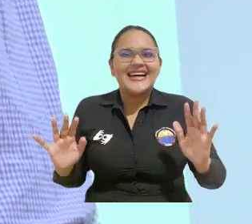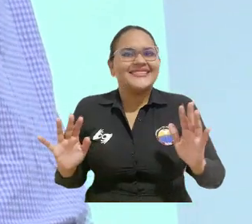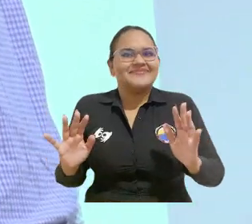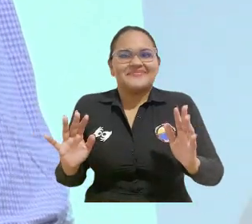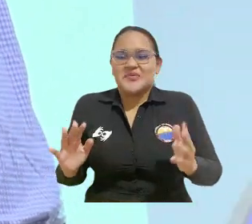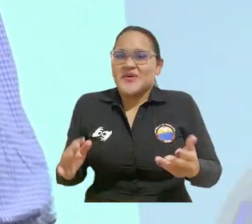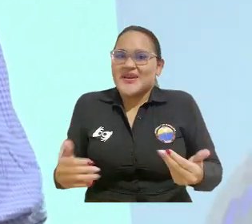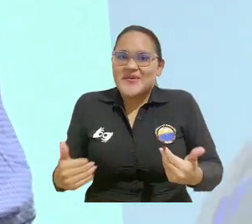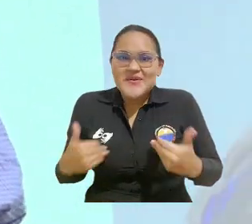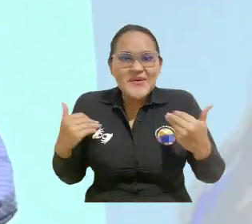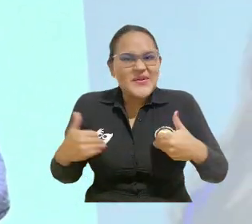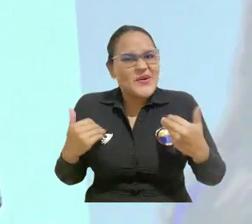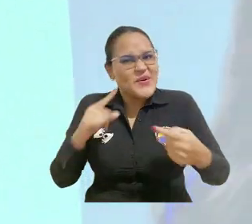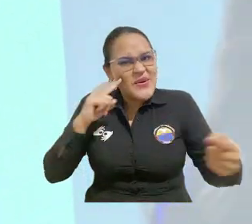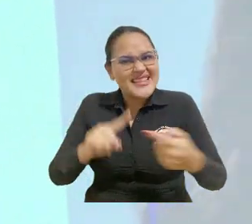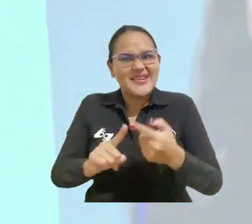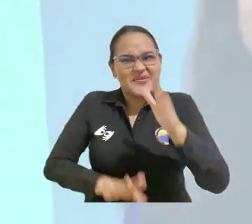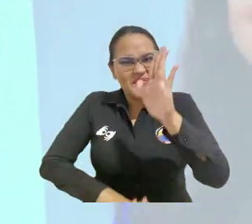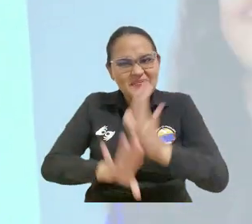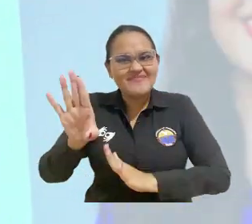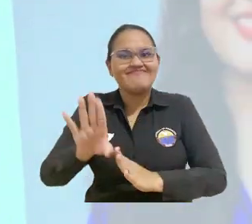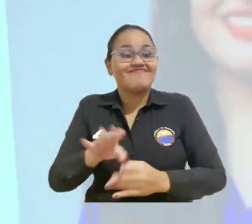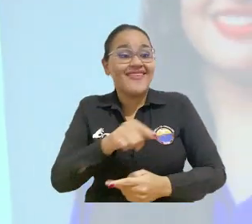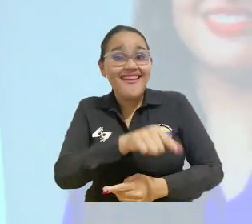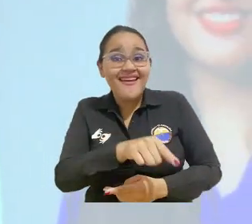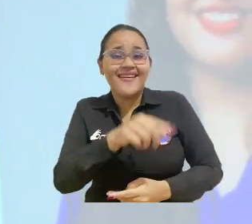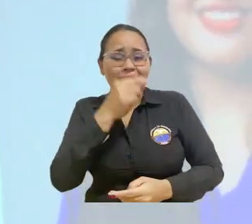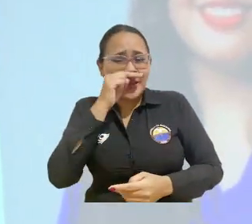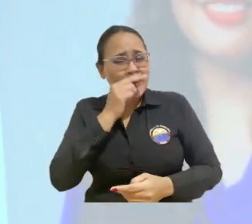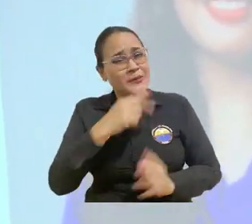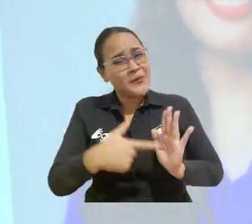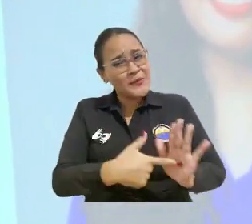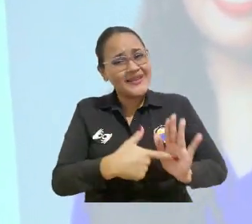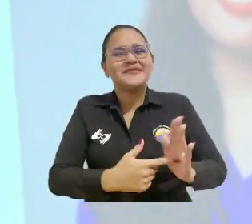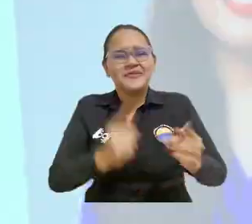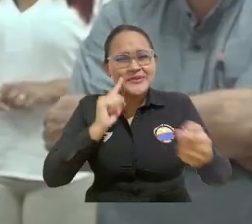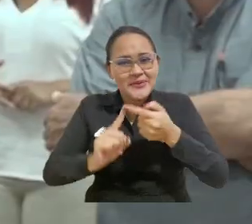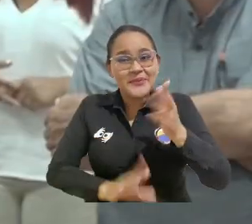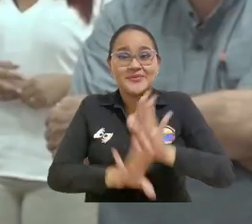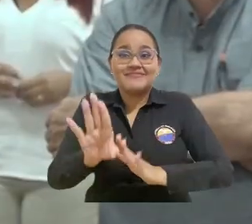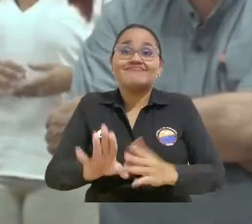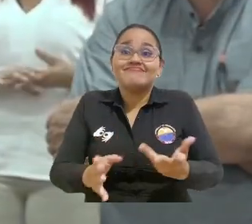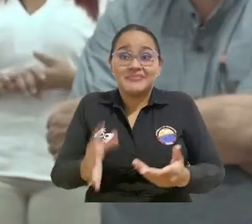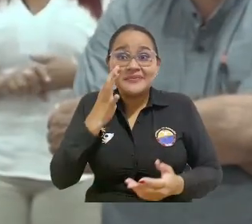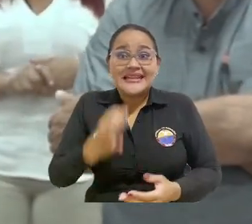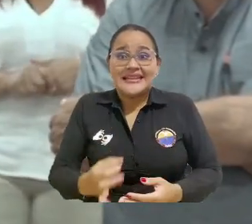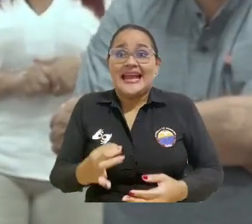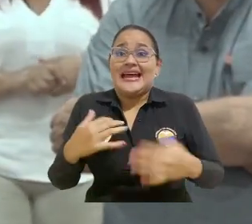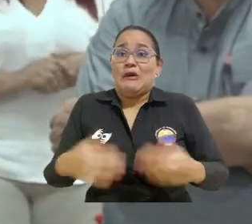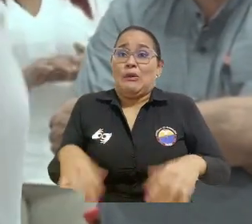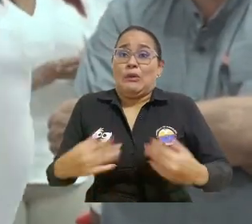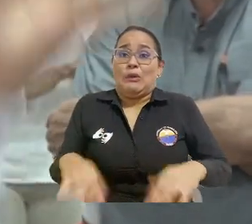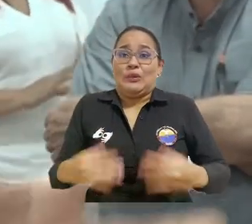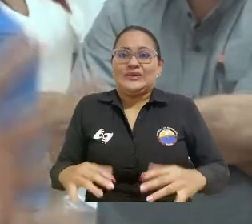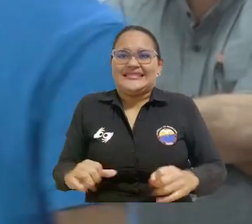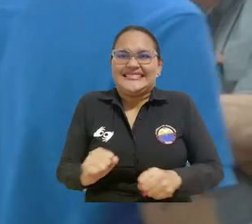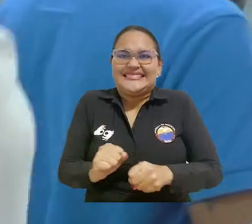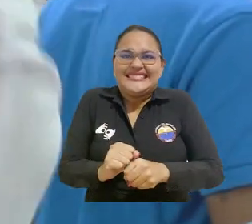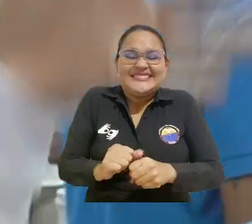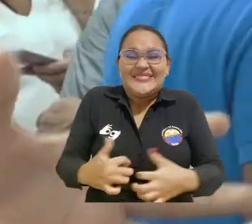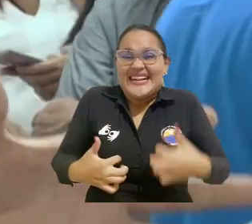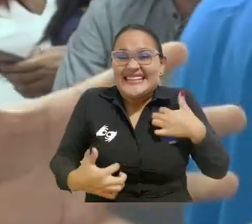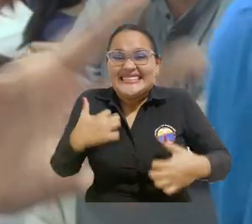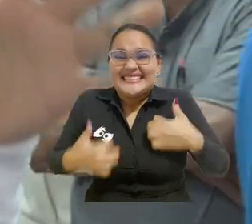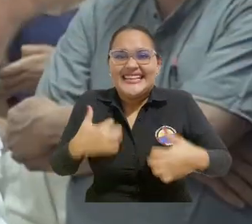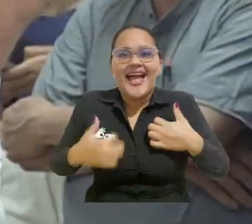Motivo más para seguir adelante, principalmente por mí, también por él, por mi familia. Susto terrible porque uno en la universidad de pronto está en